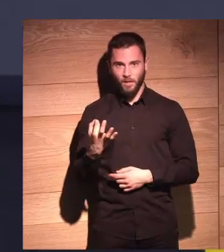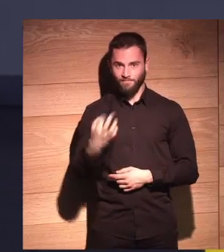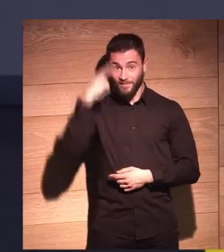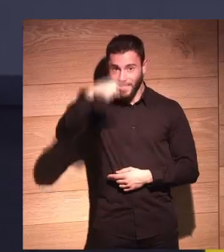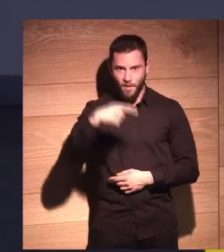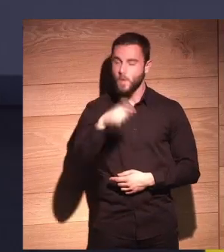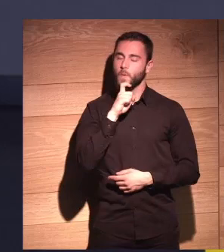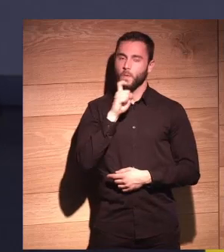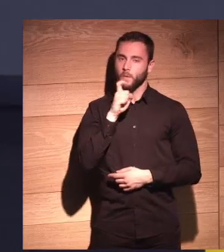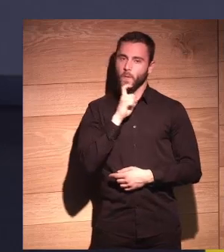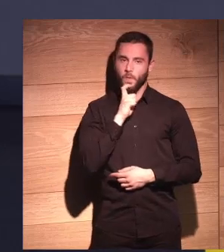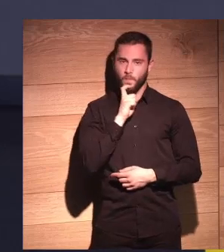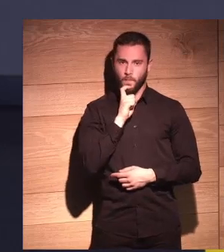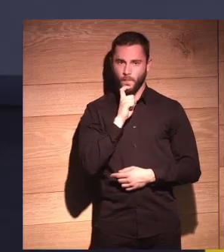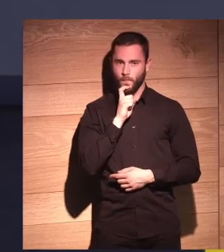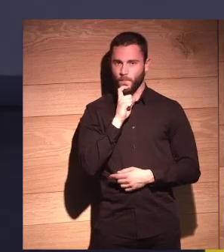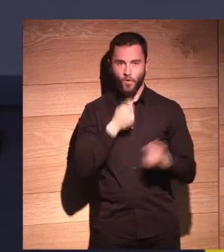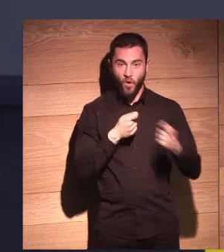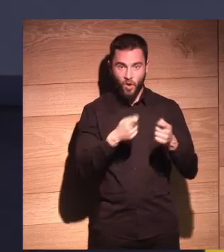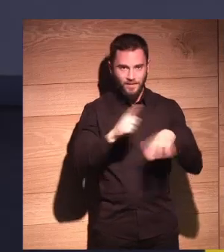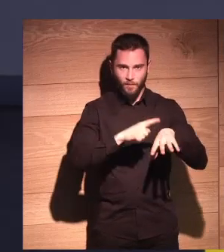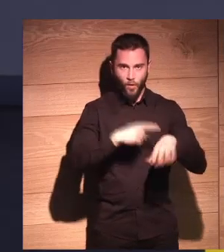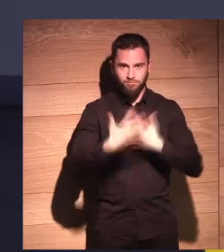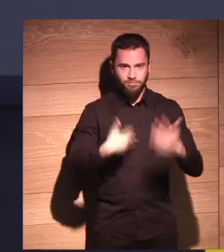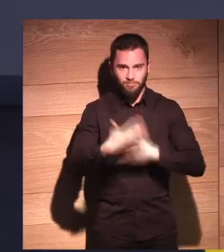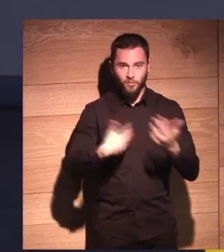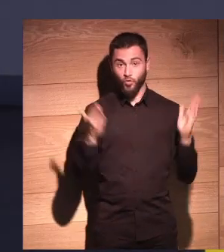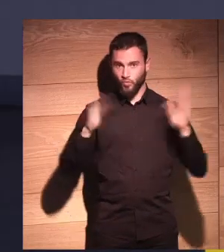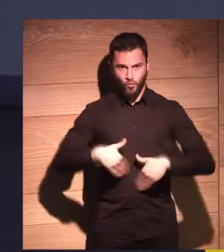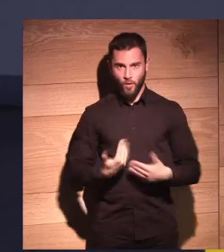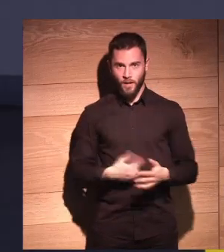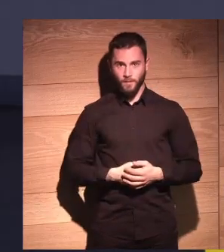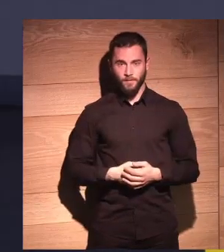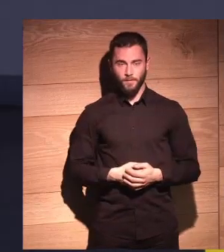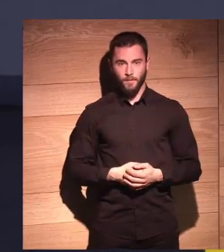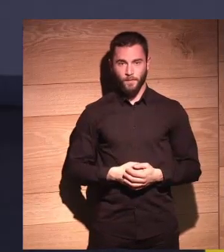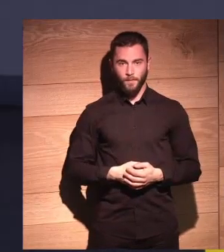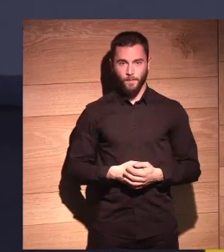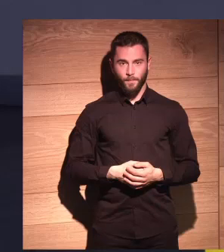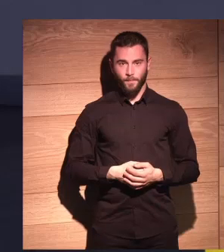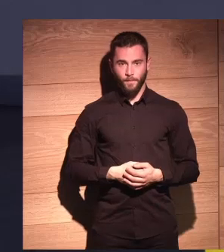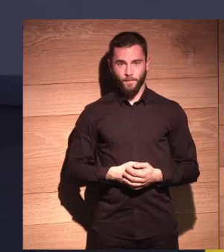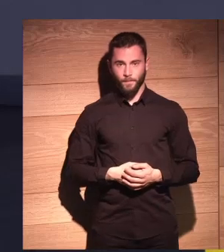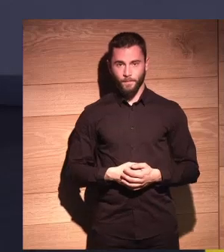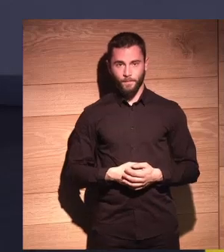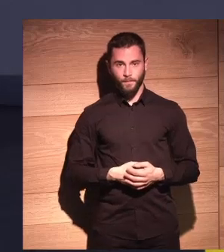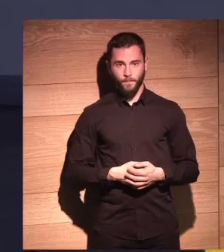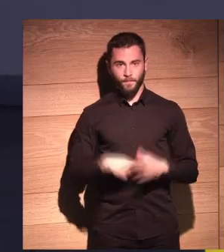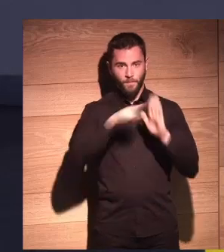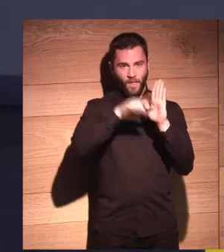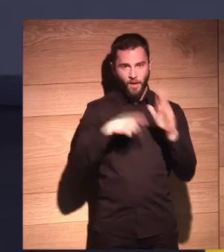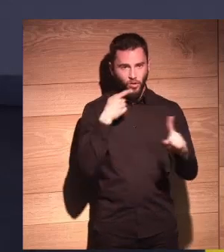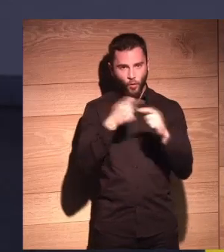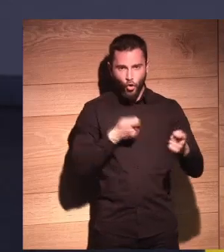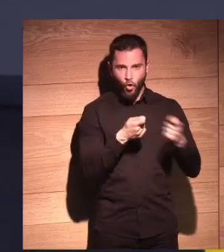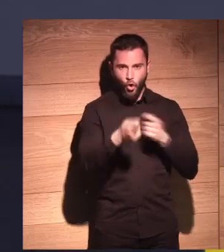predecir. No da tiempo a regular, va tan rápido que no da tiempo a crear las regulaciones